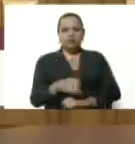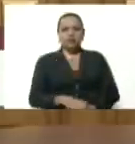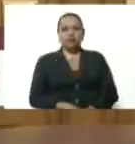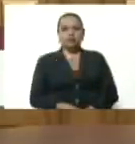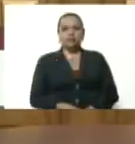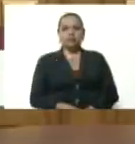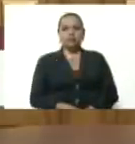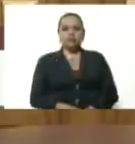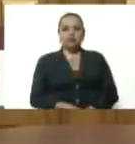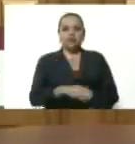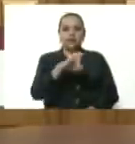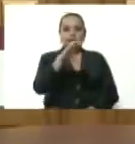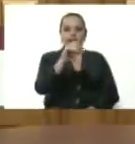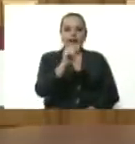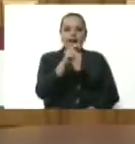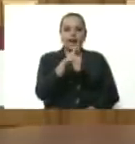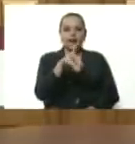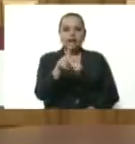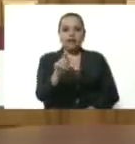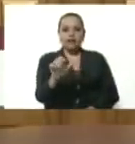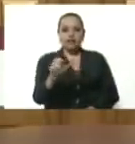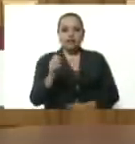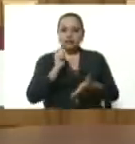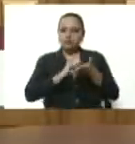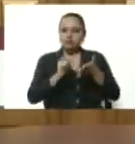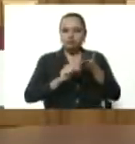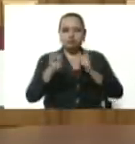Herrera publicó algunas obras,